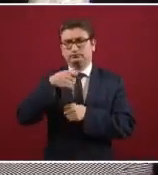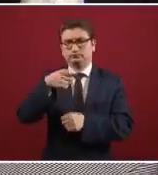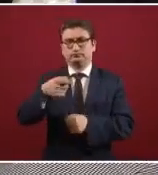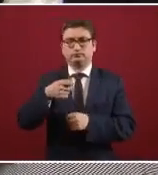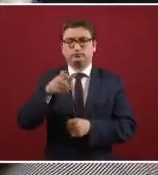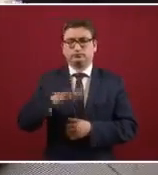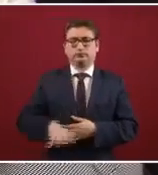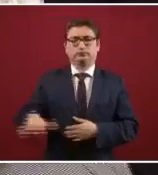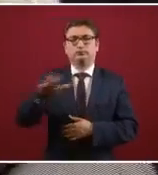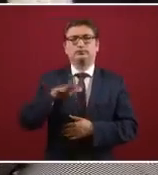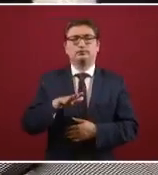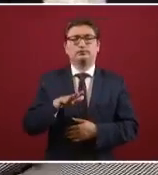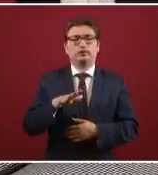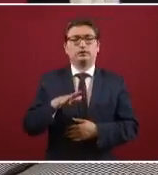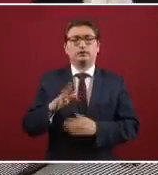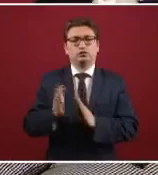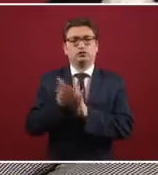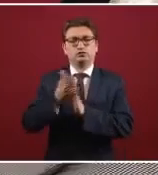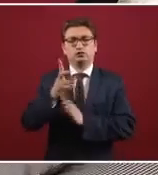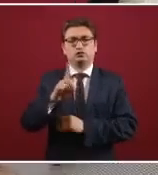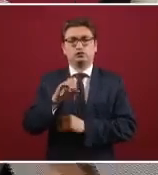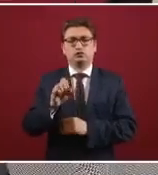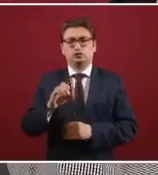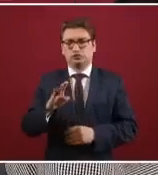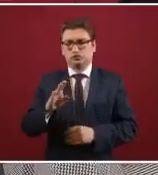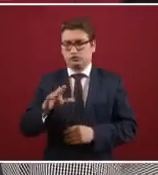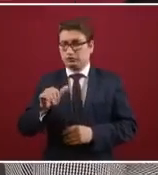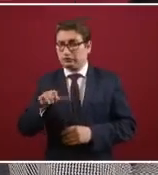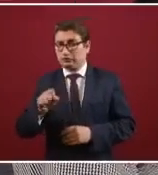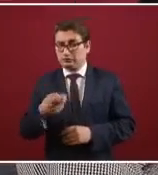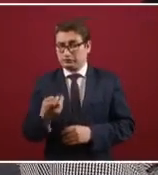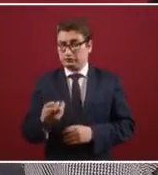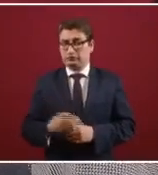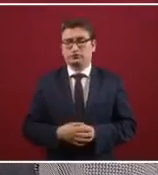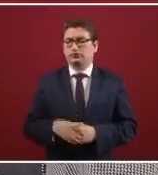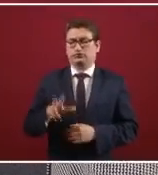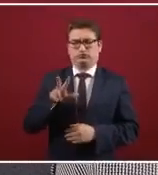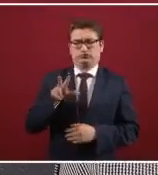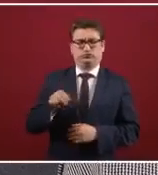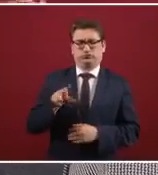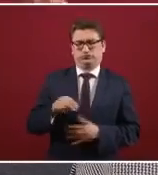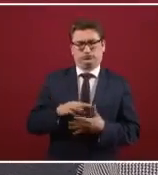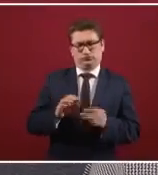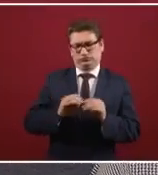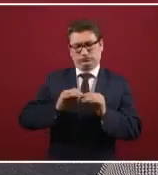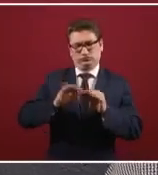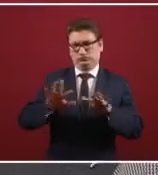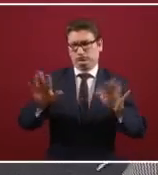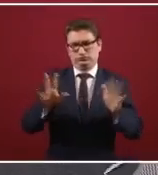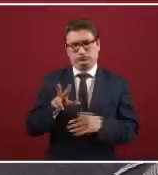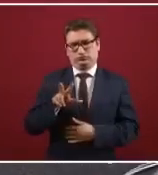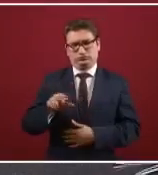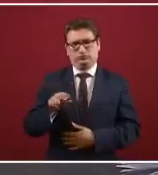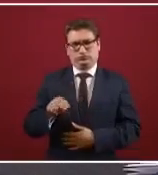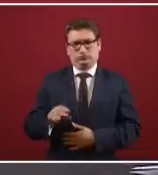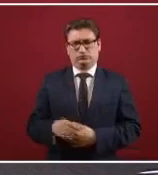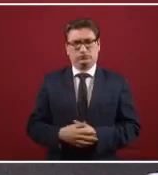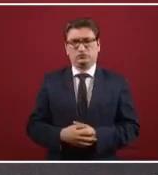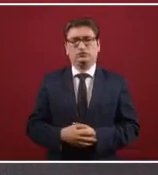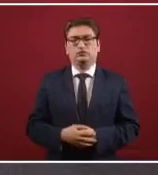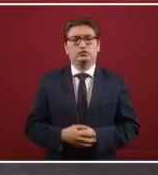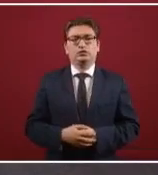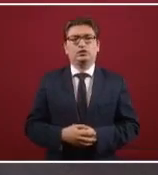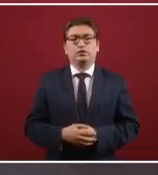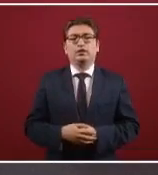dos bocas en todo que no no esté que se aclare no es es el propósito